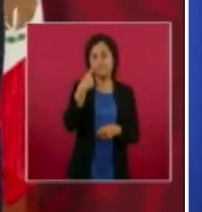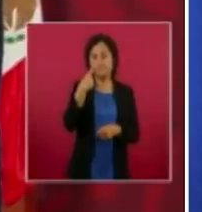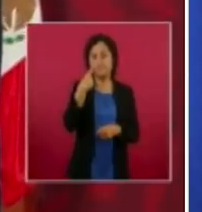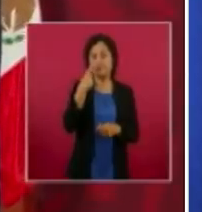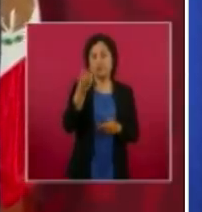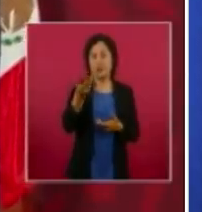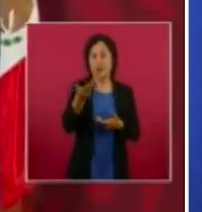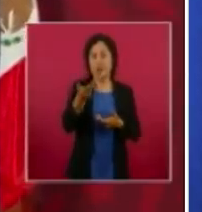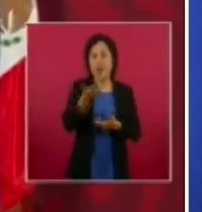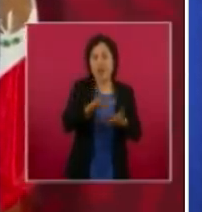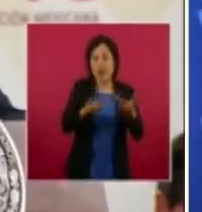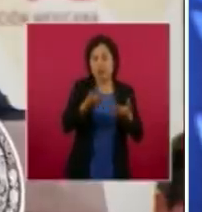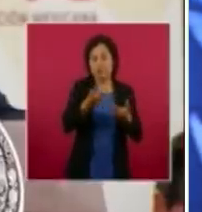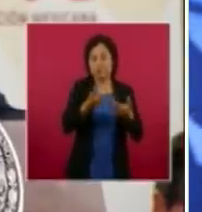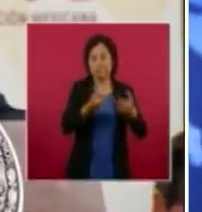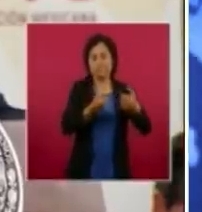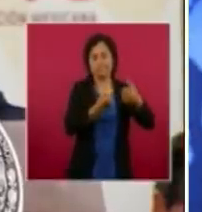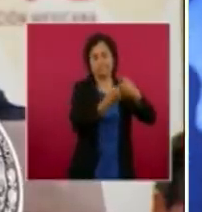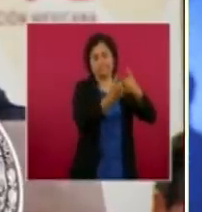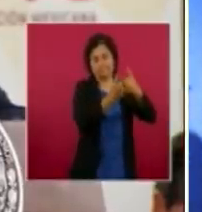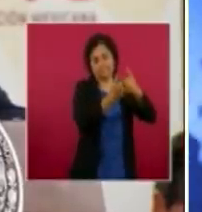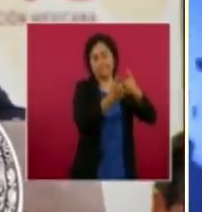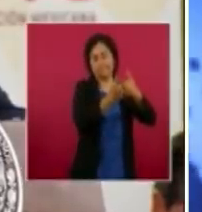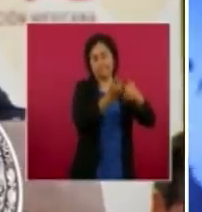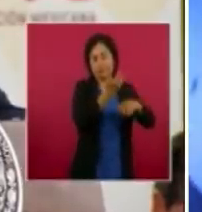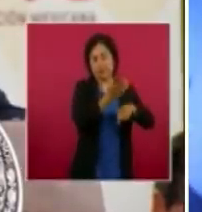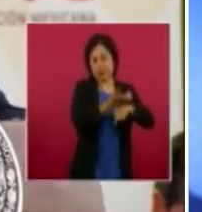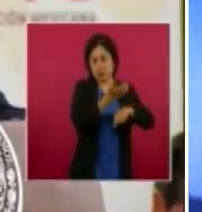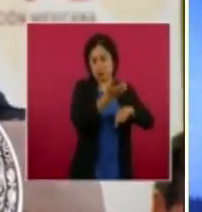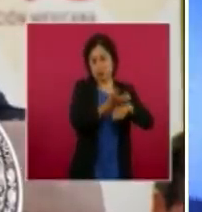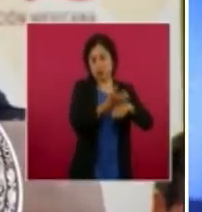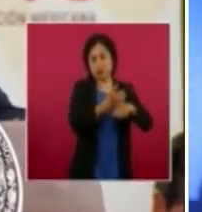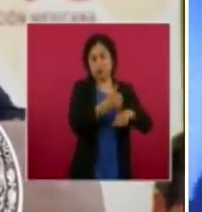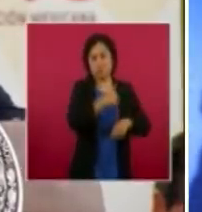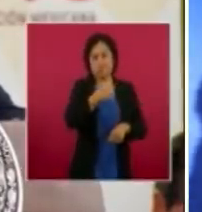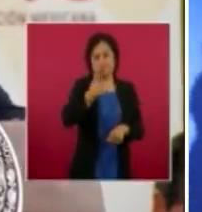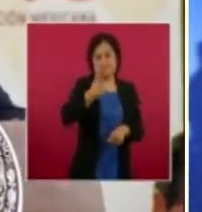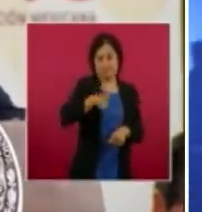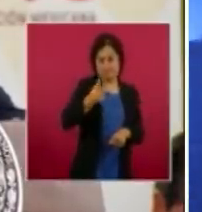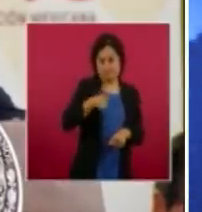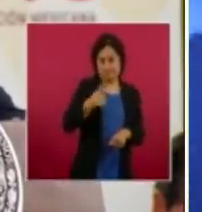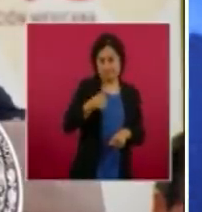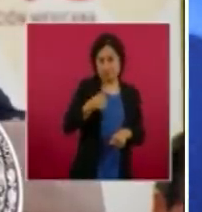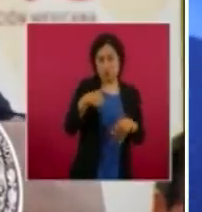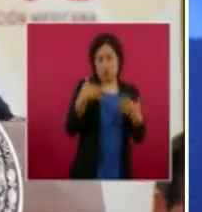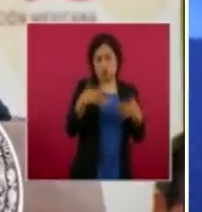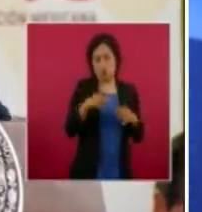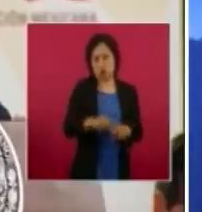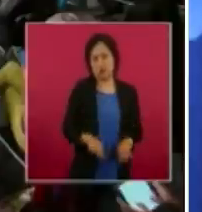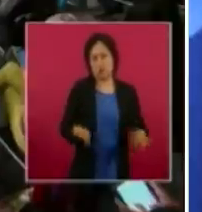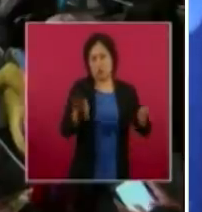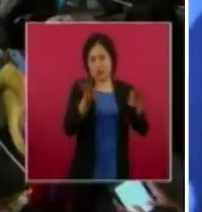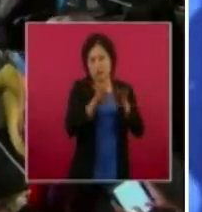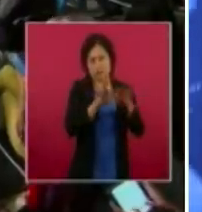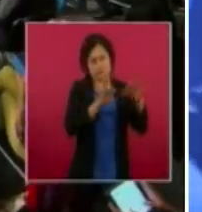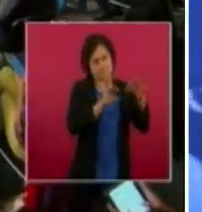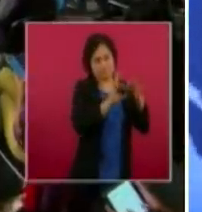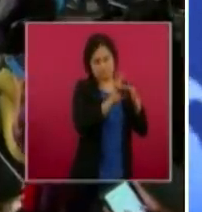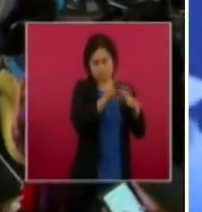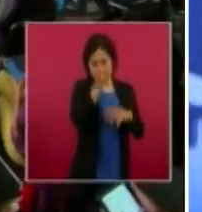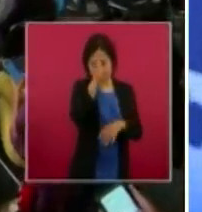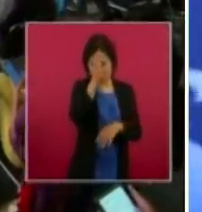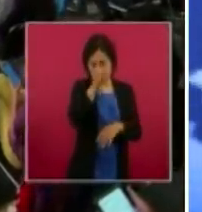mensajes, sin duda. Hay que recordar que los mensajes que un jefe de Estado manda